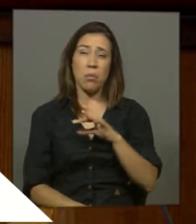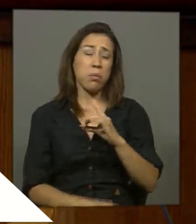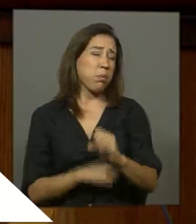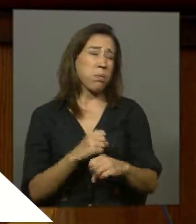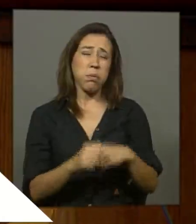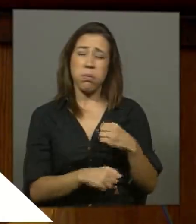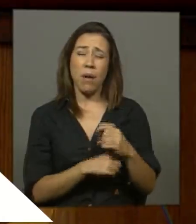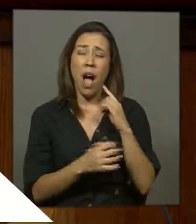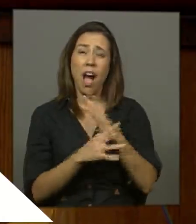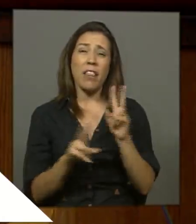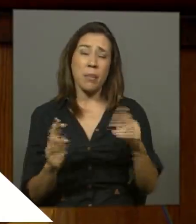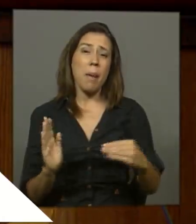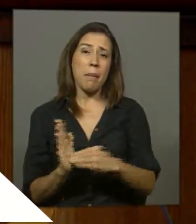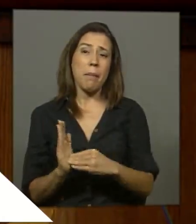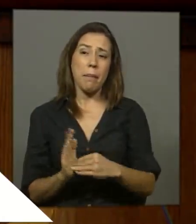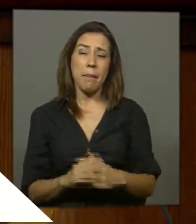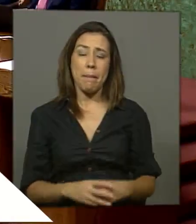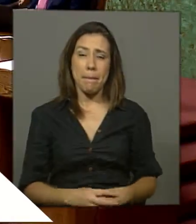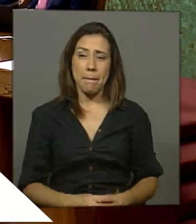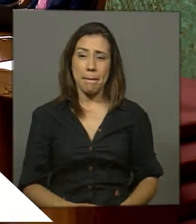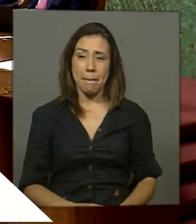siglos tiene esta gran